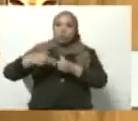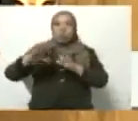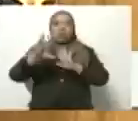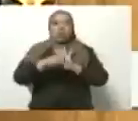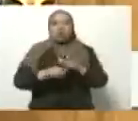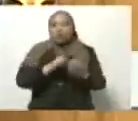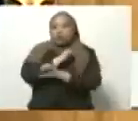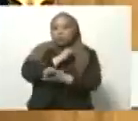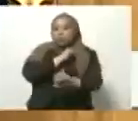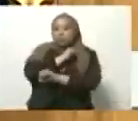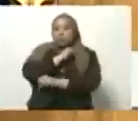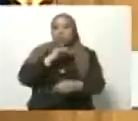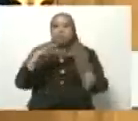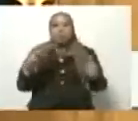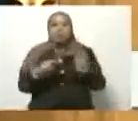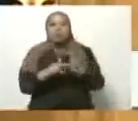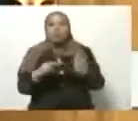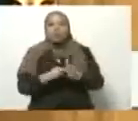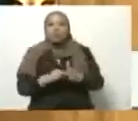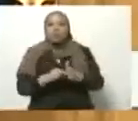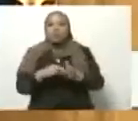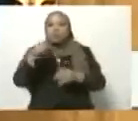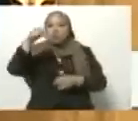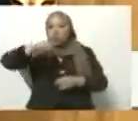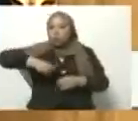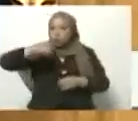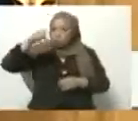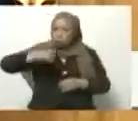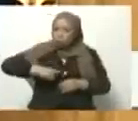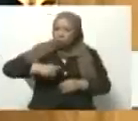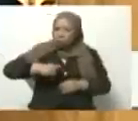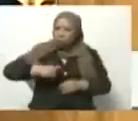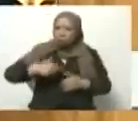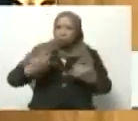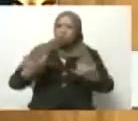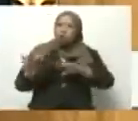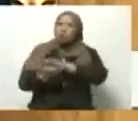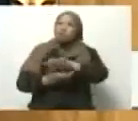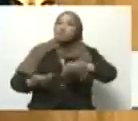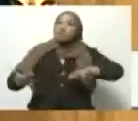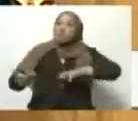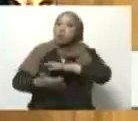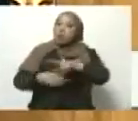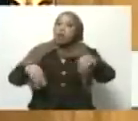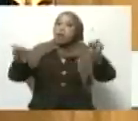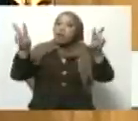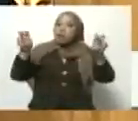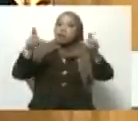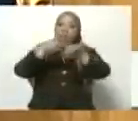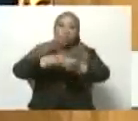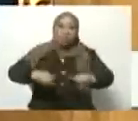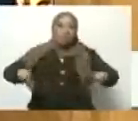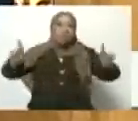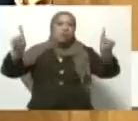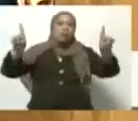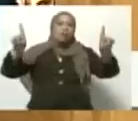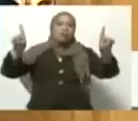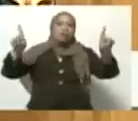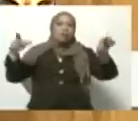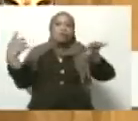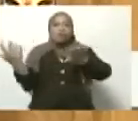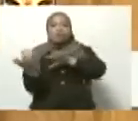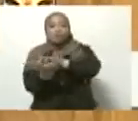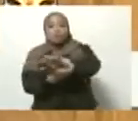los contratos, todos son míos. Pero hoy estamos, hoy mismo, en una circunstancia radicalmente diferente. La situación